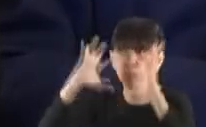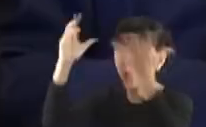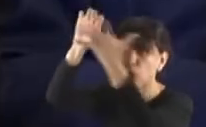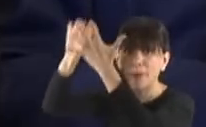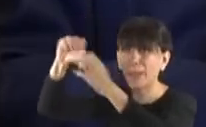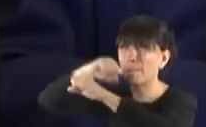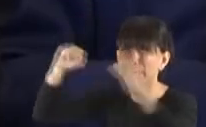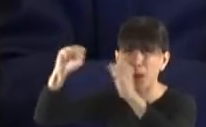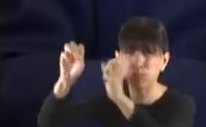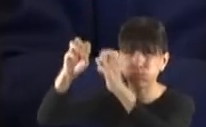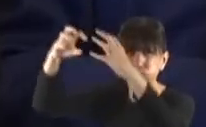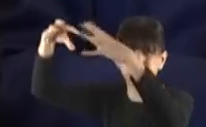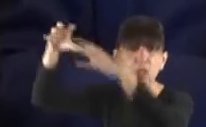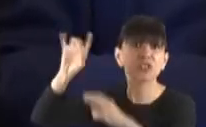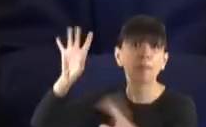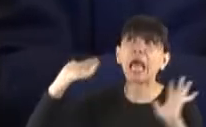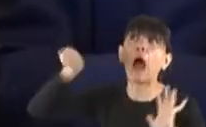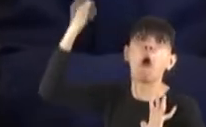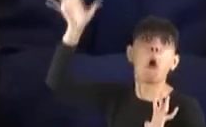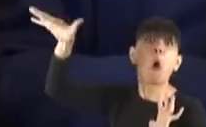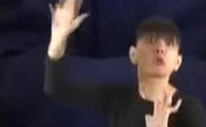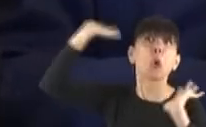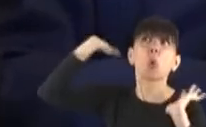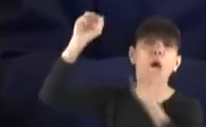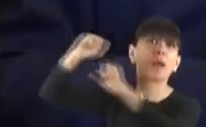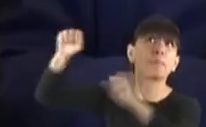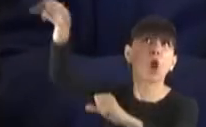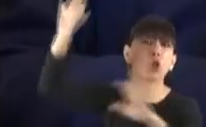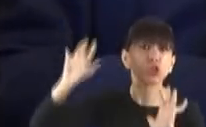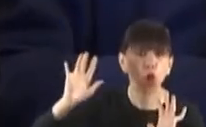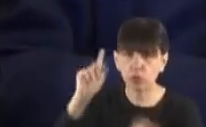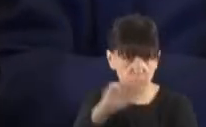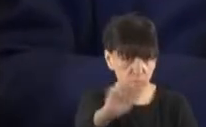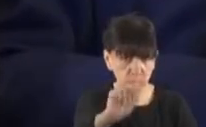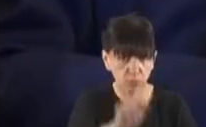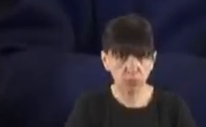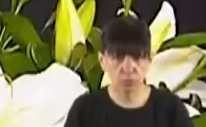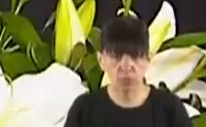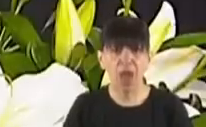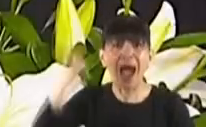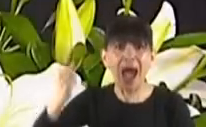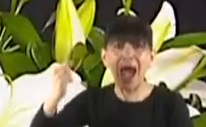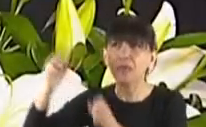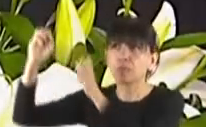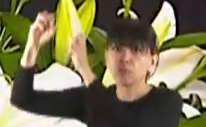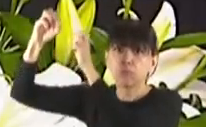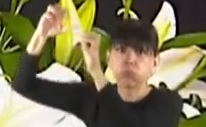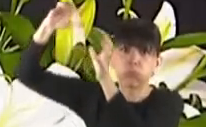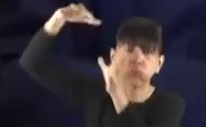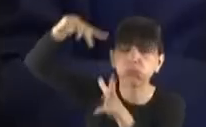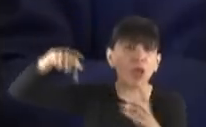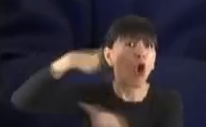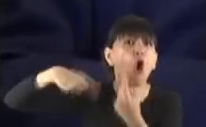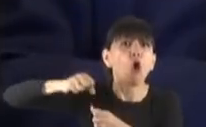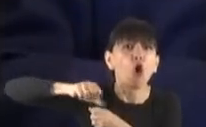efectos en ese lugar del planeta que soportó la detonación, puede tener efectos mucho más allá,